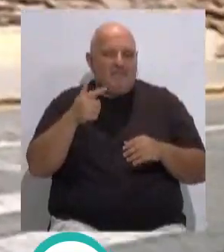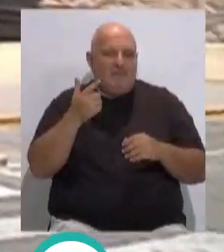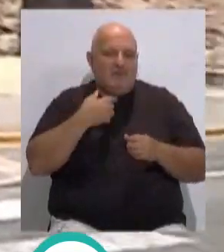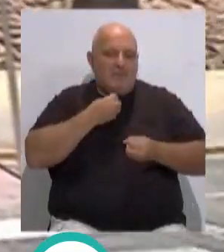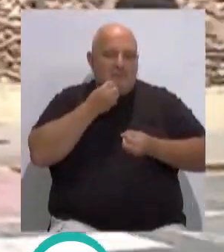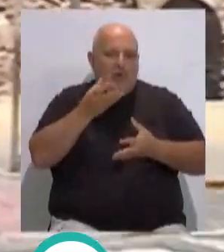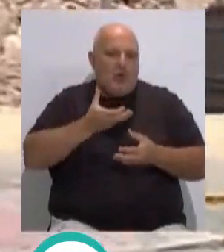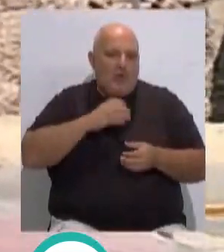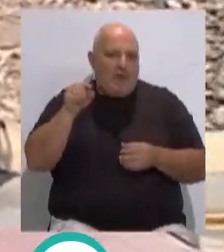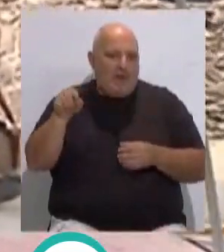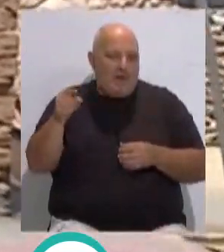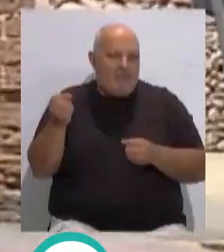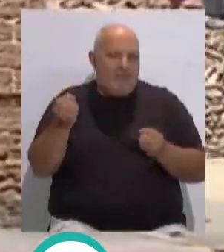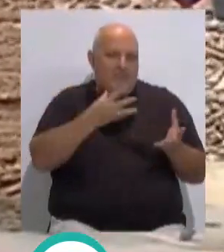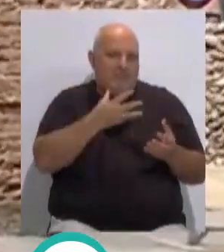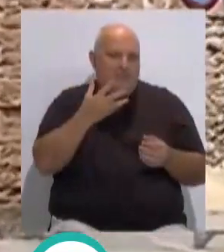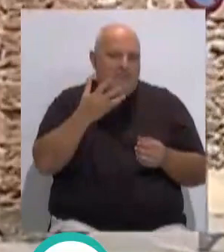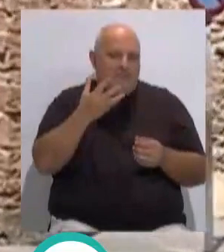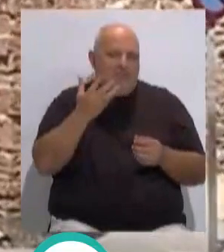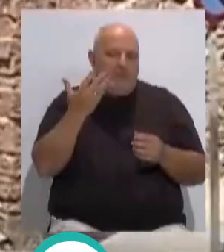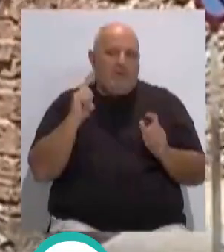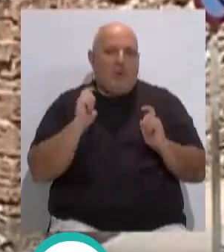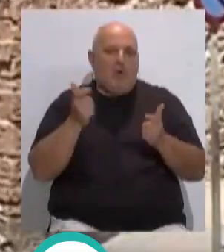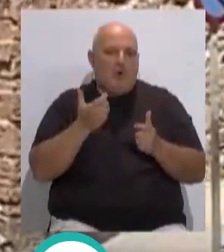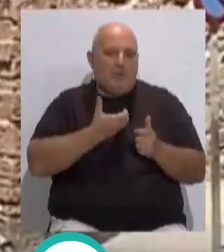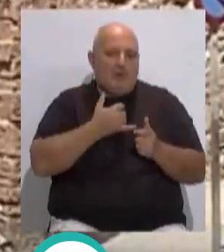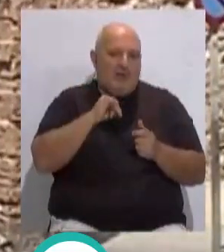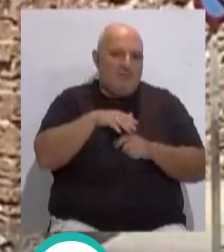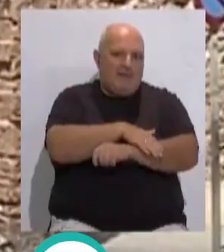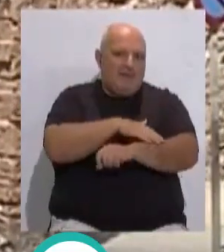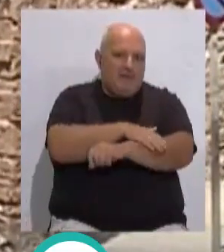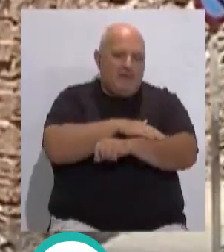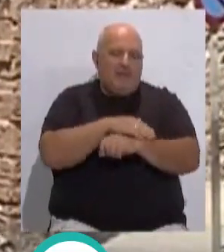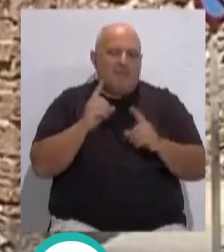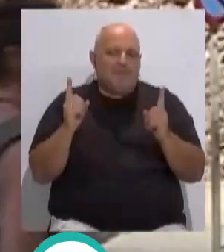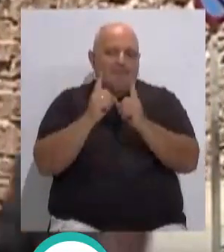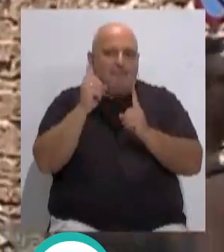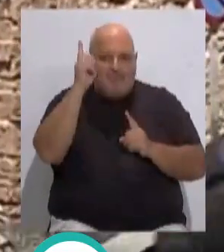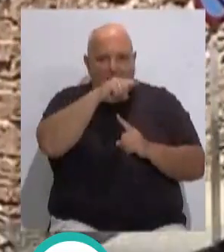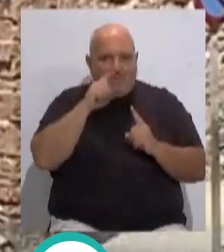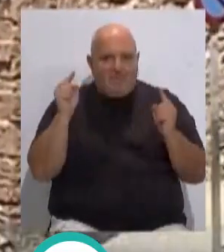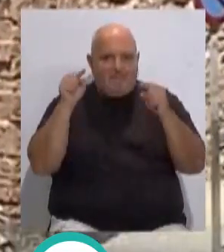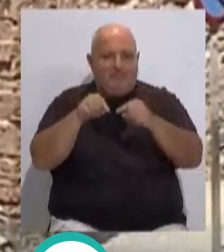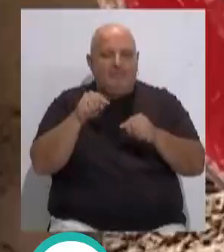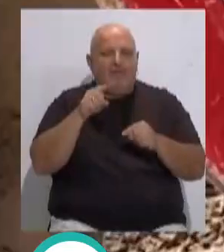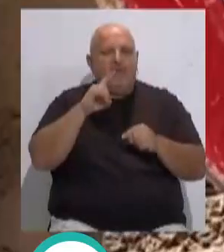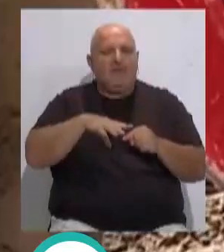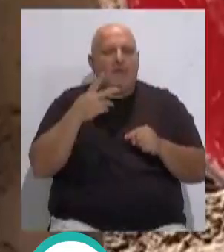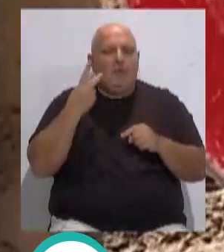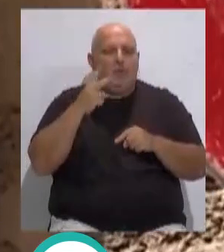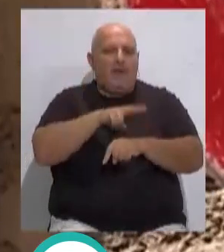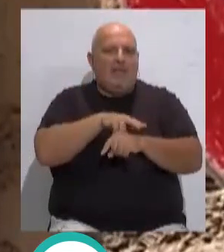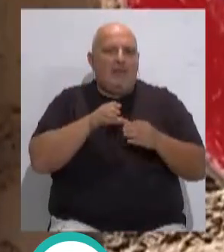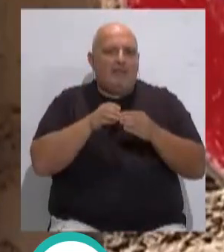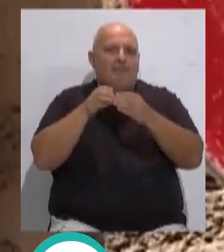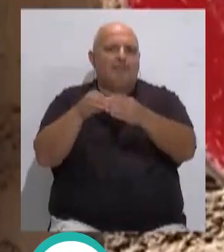el concejal de Patrimonio, Francisco Cano, tras la reunión mantenida este martes con Iceta en Madrid, un encuentro al que acudía una